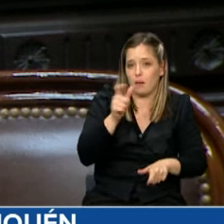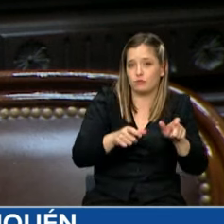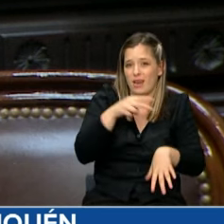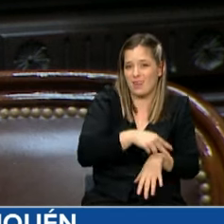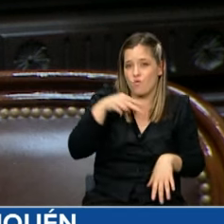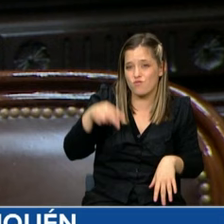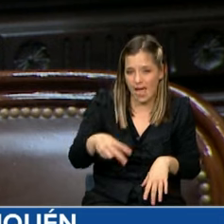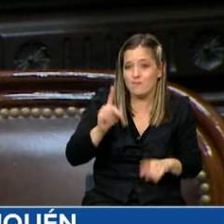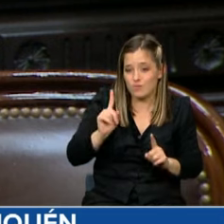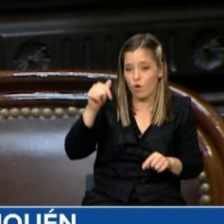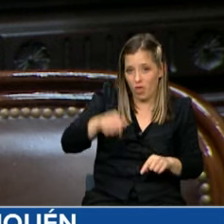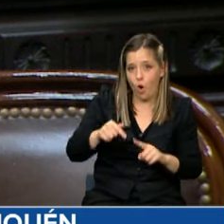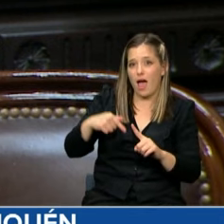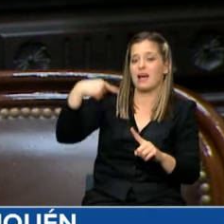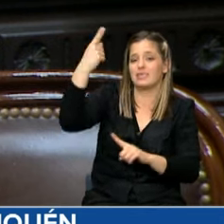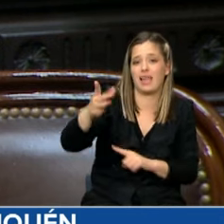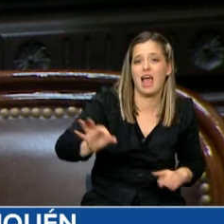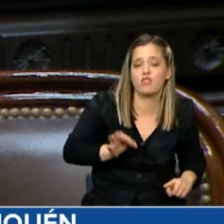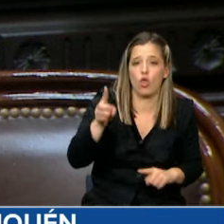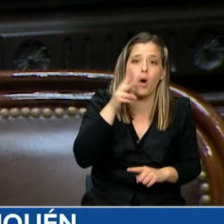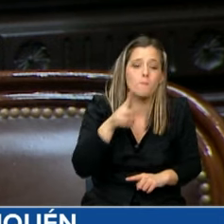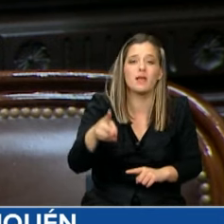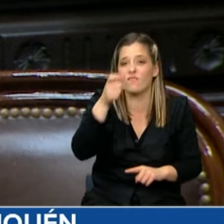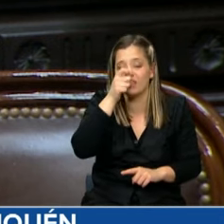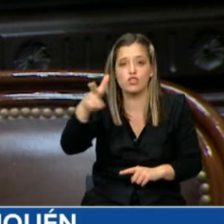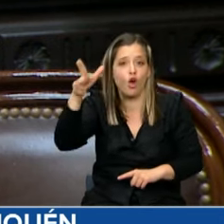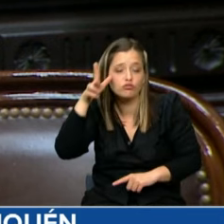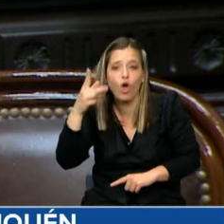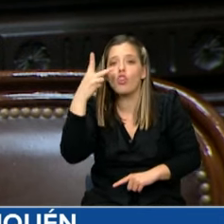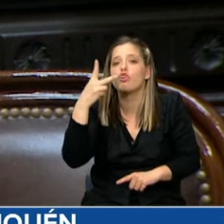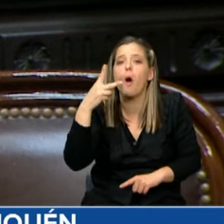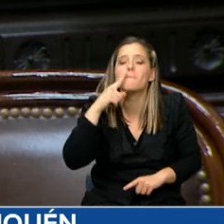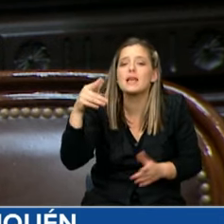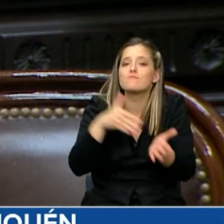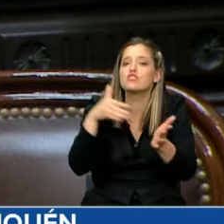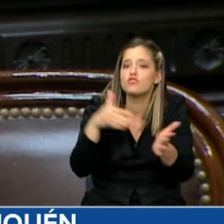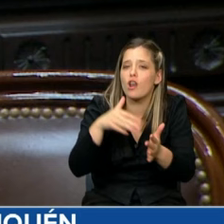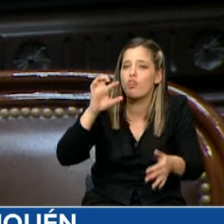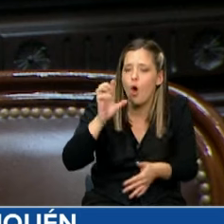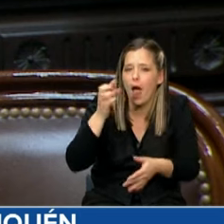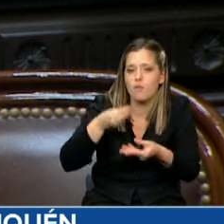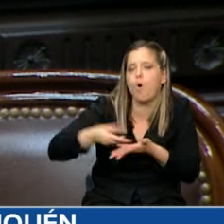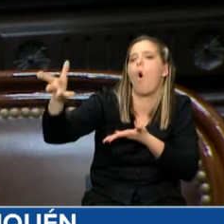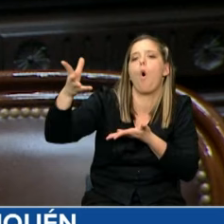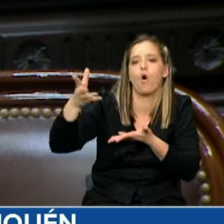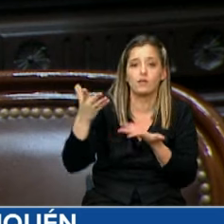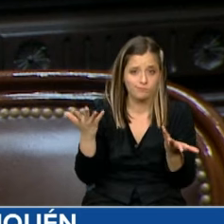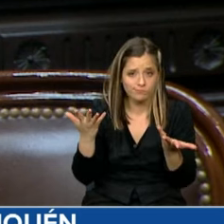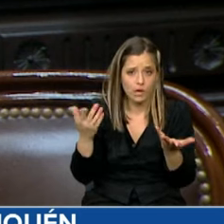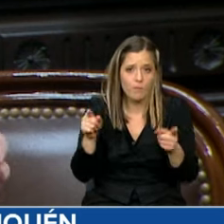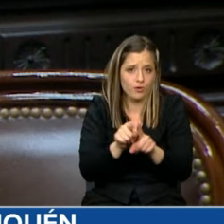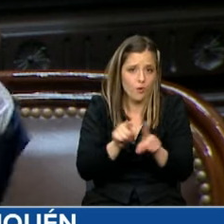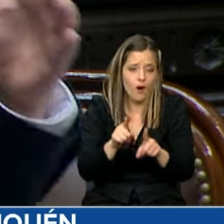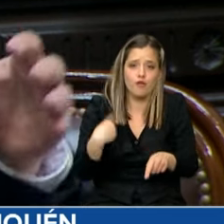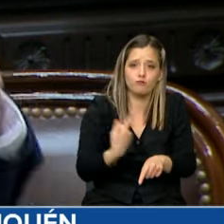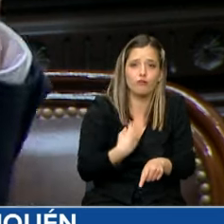perdiendo de acá al 2028 00 millones de dólares por qué digo esto porque muchas veces terminamos quedando con